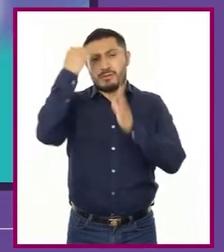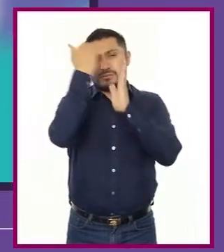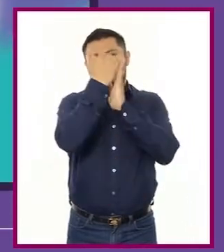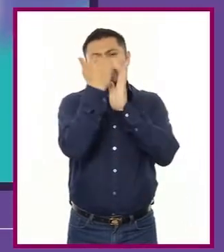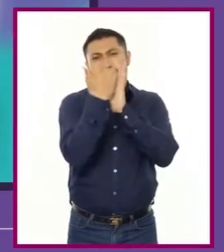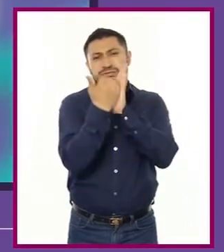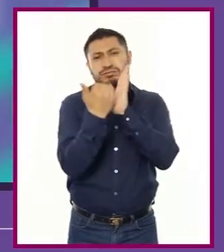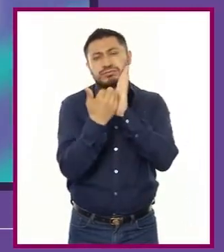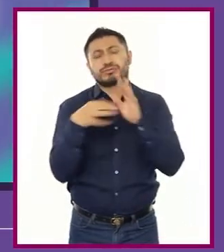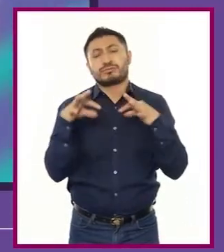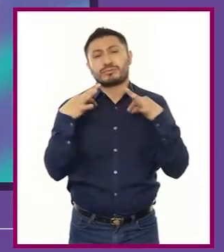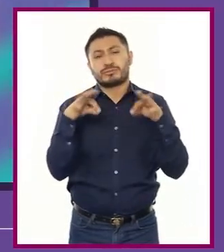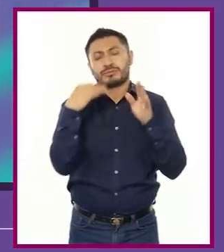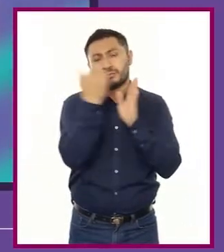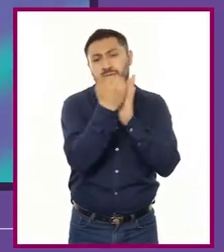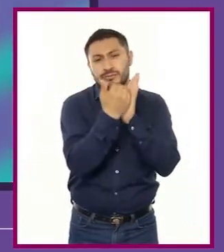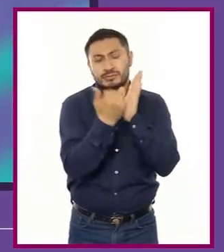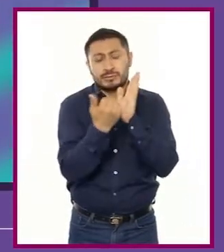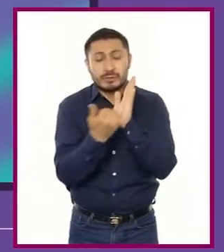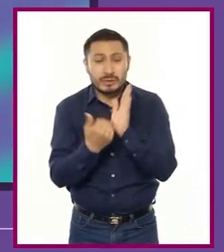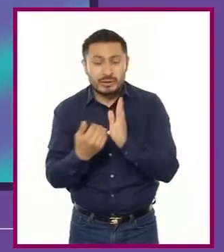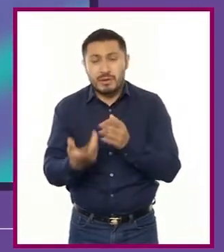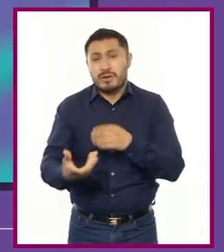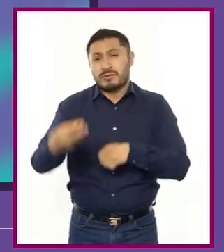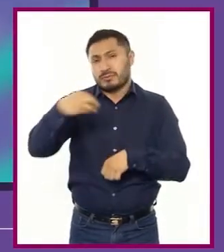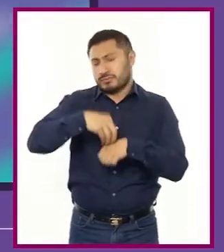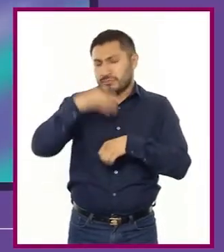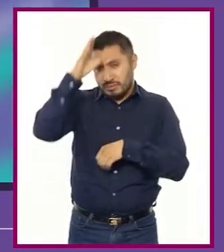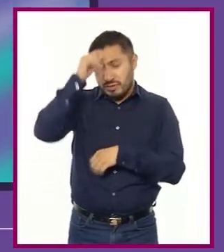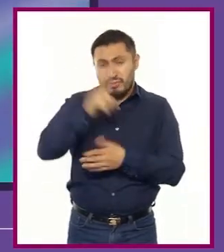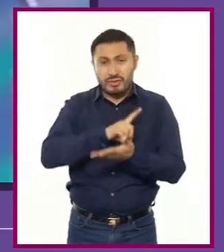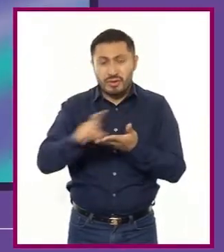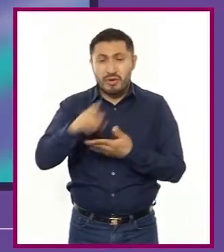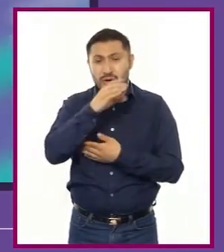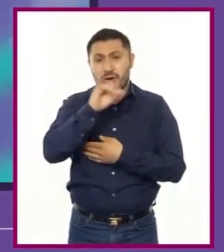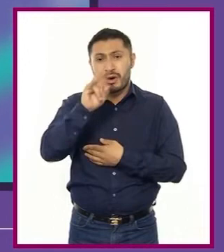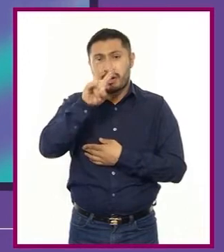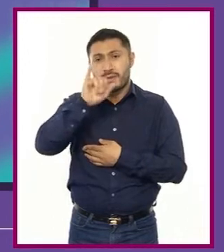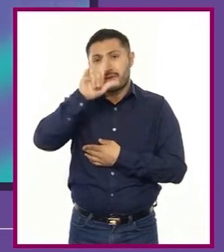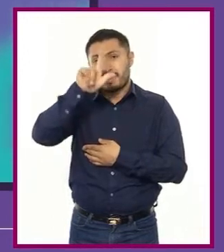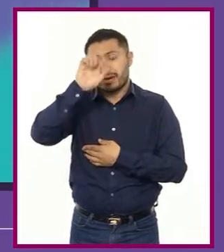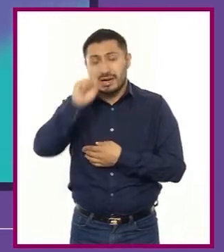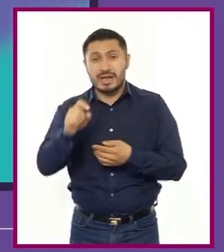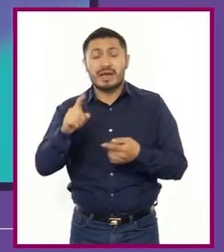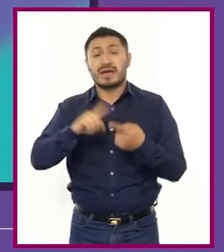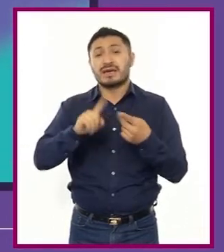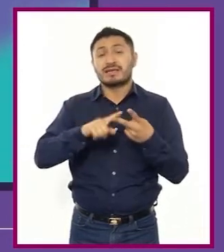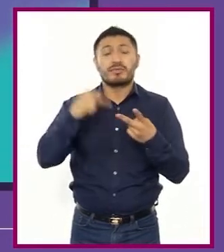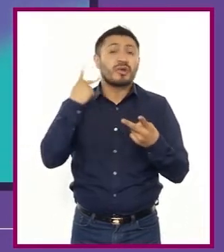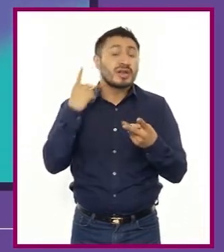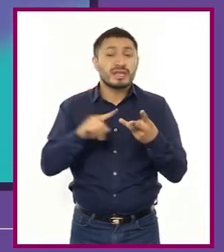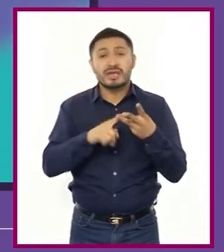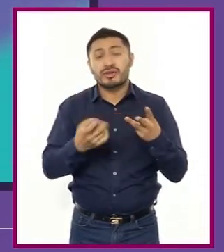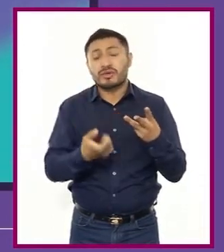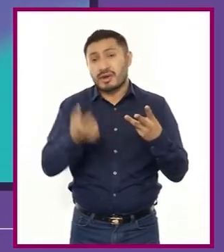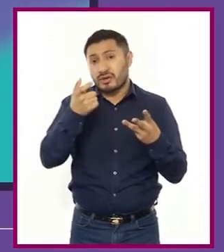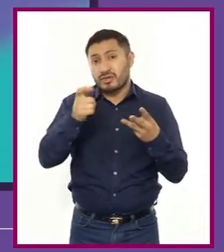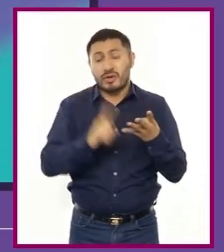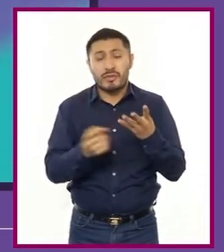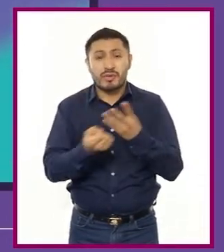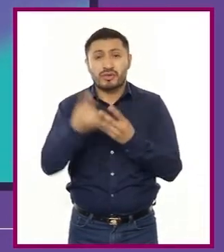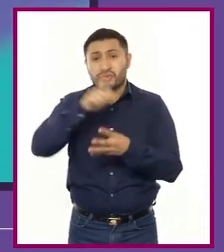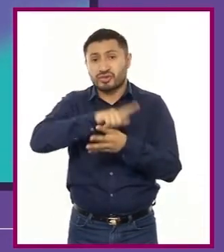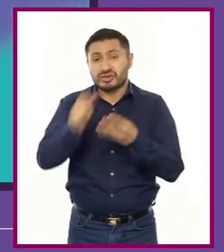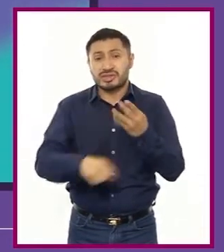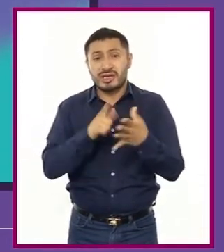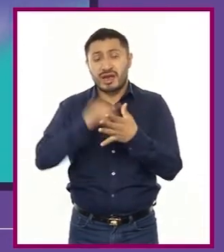documentos, entre ellos los pactos de derechos civiles y políticos, de derechos económicos, sociales y culturales,